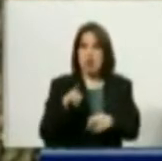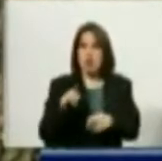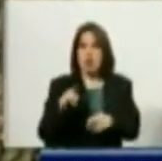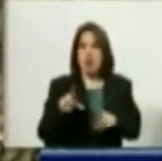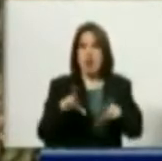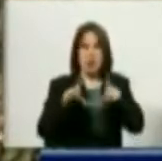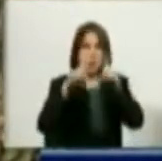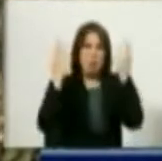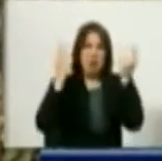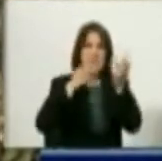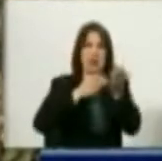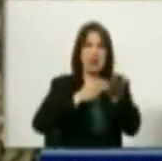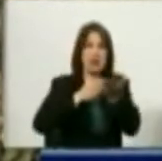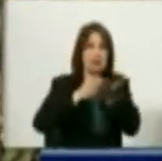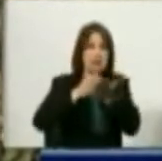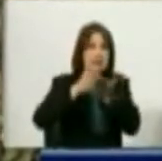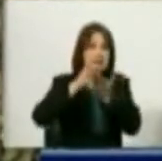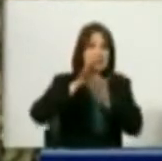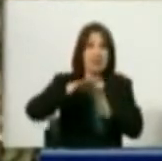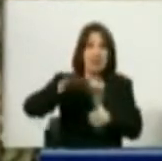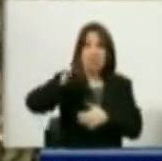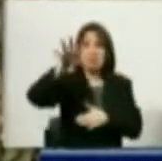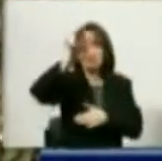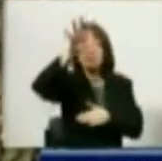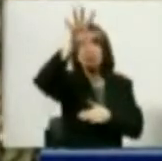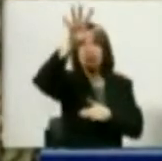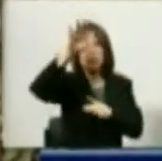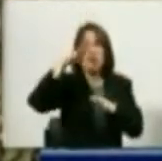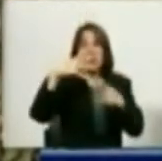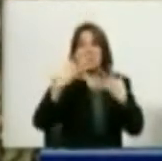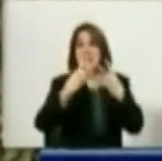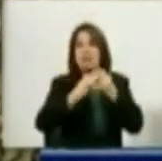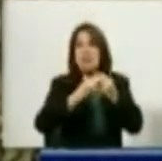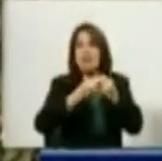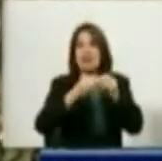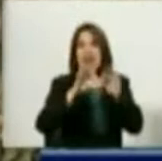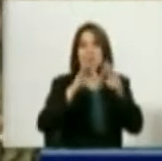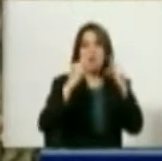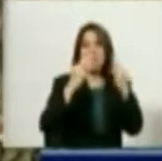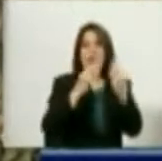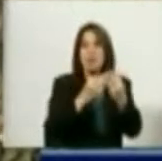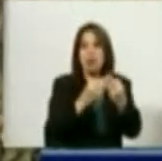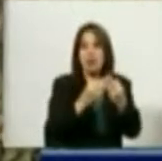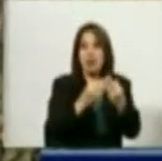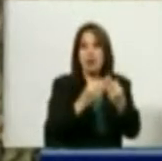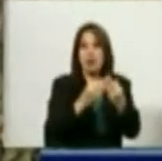una montaña por ahí nos reuníamos nosotros en casa una familia Cómo se llama esa familia Vale